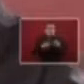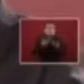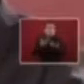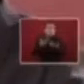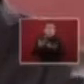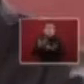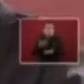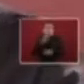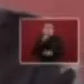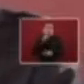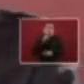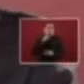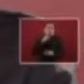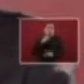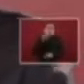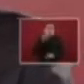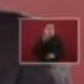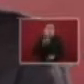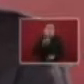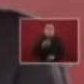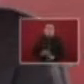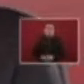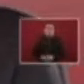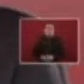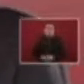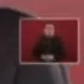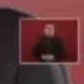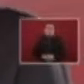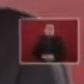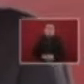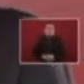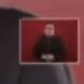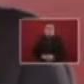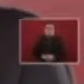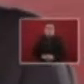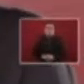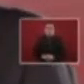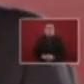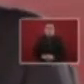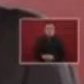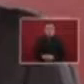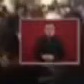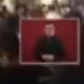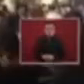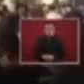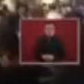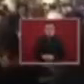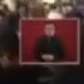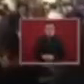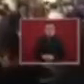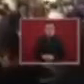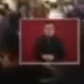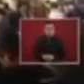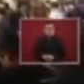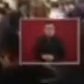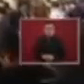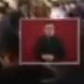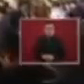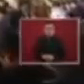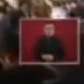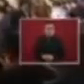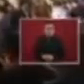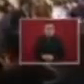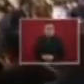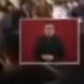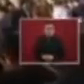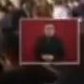en términos de una batería de preguntas muy completas que lo hizo para Mexicanos Unidos. Yo creo que ahí ya hay